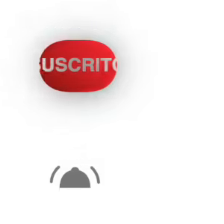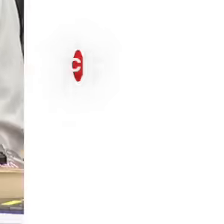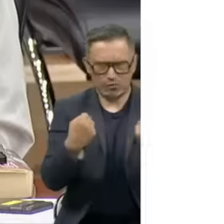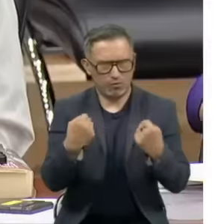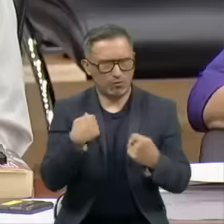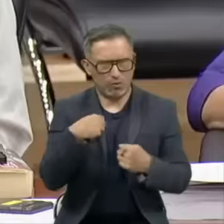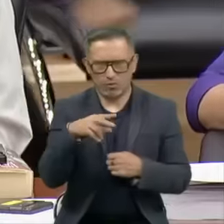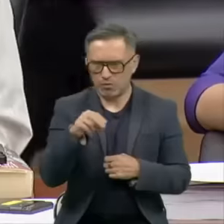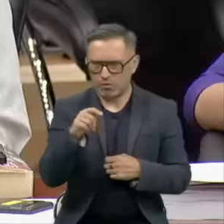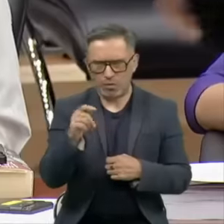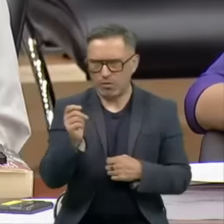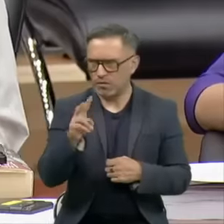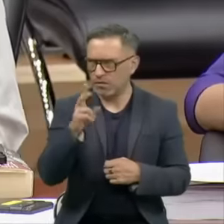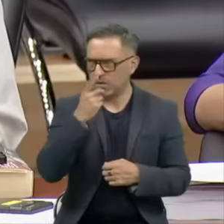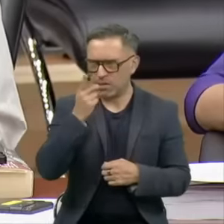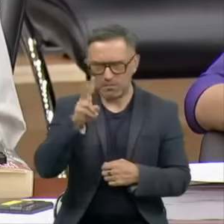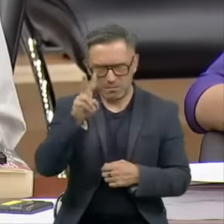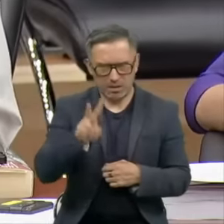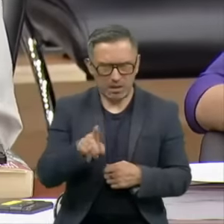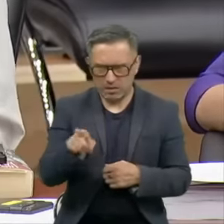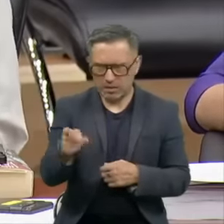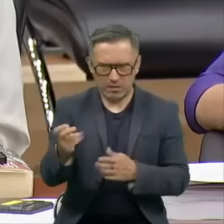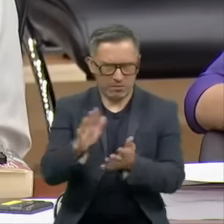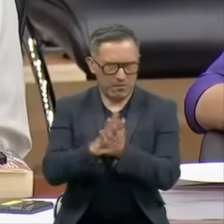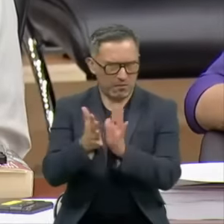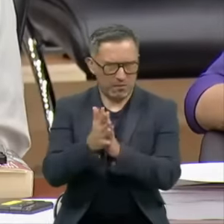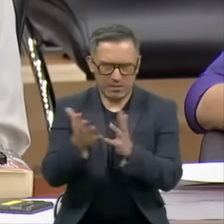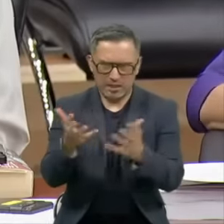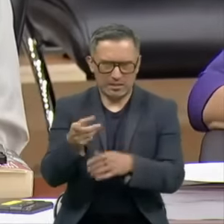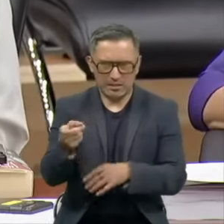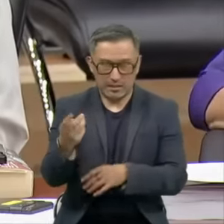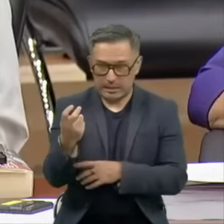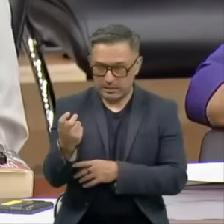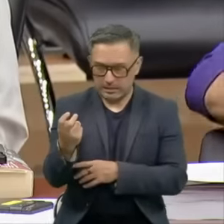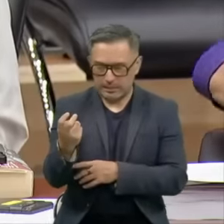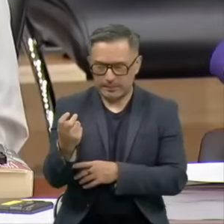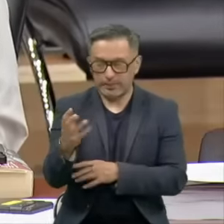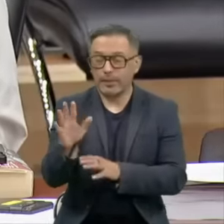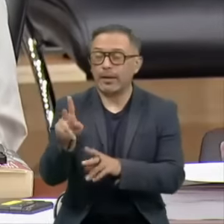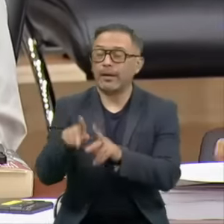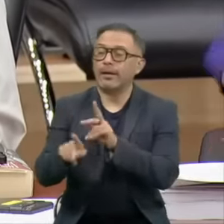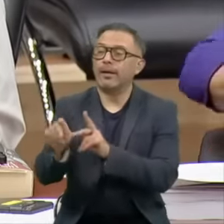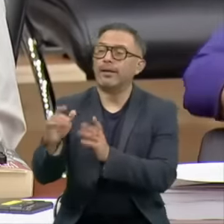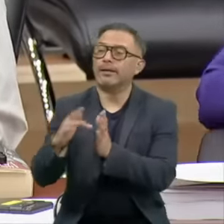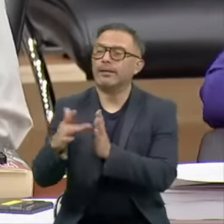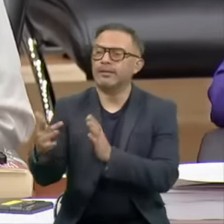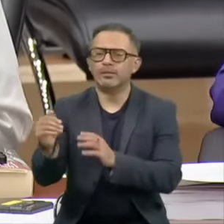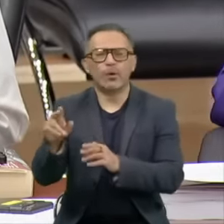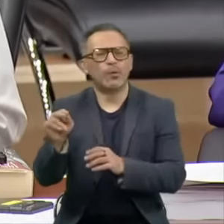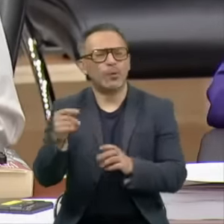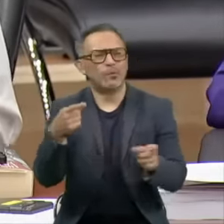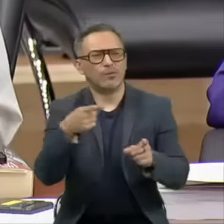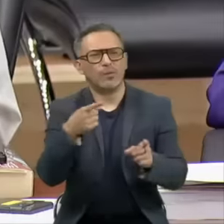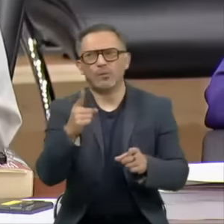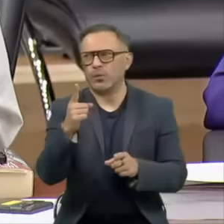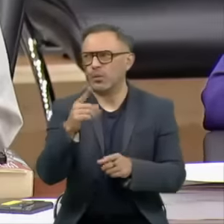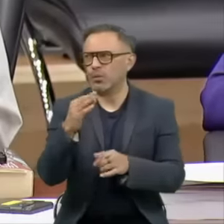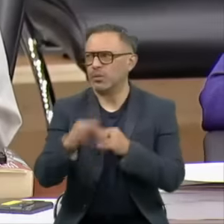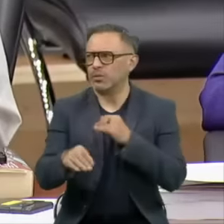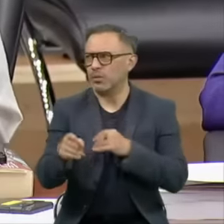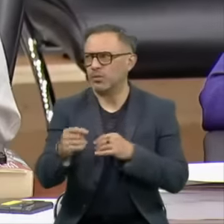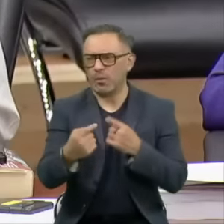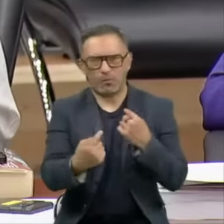actitud facciosa, lo digo con toda franqueza. Y gracias. Esa no es ninguna descalificación. Y termino planteando, es falso que